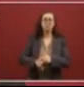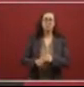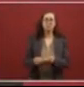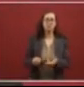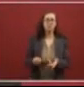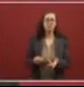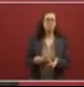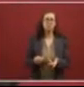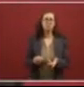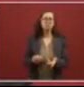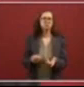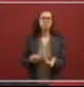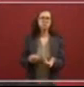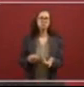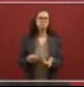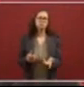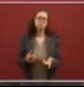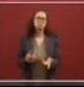yo